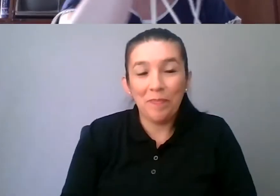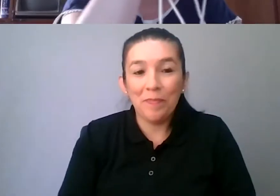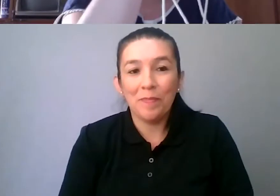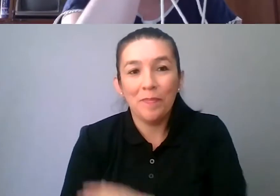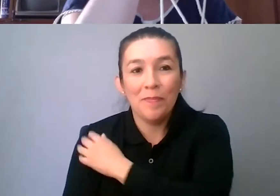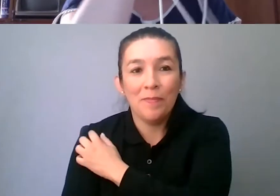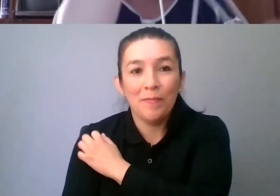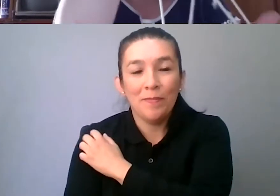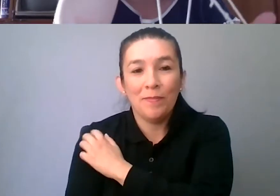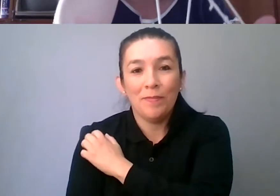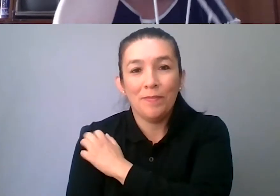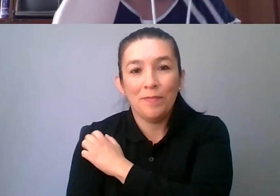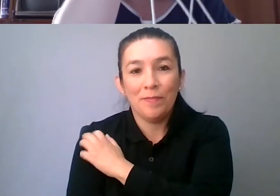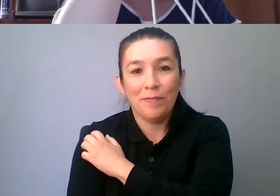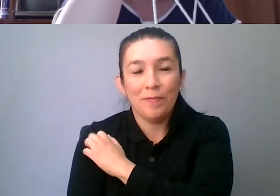Ahí están.